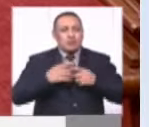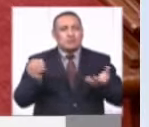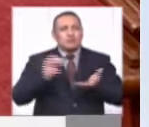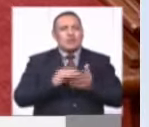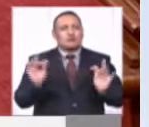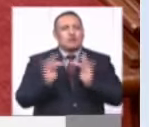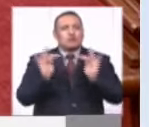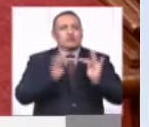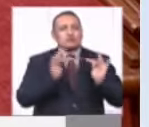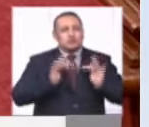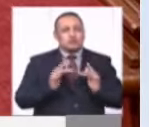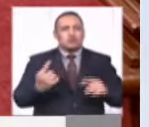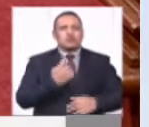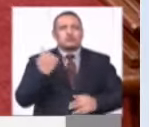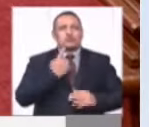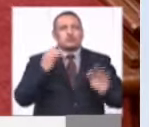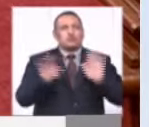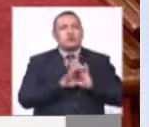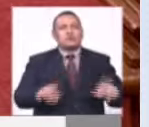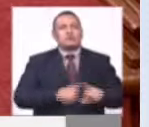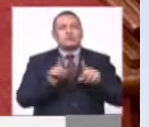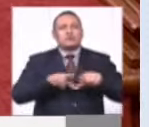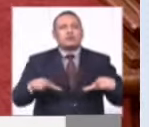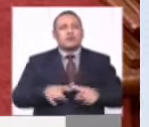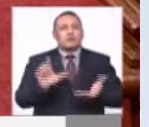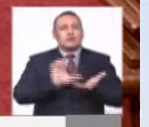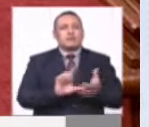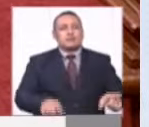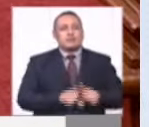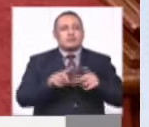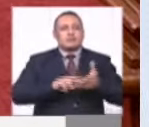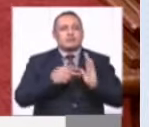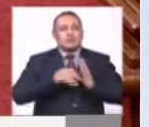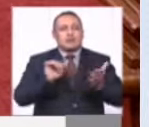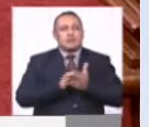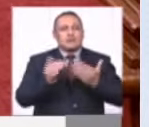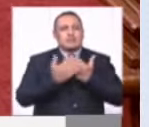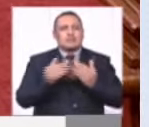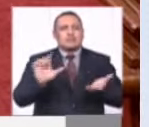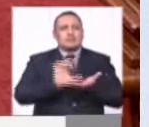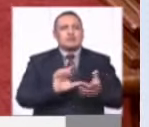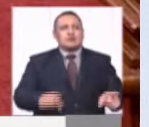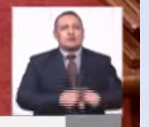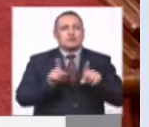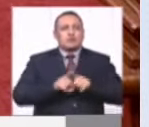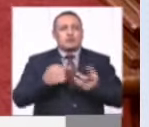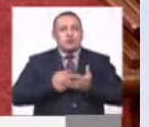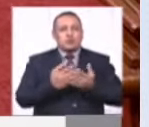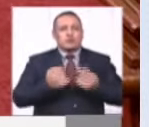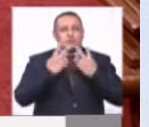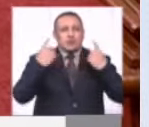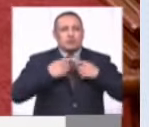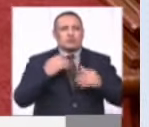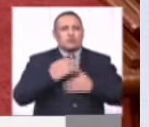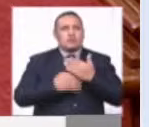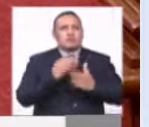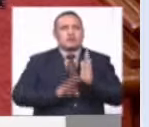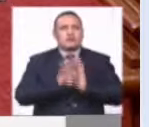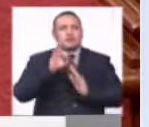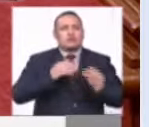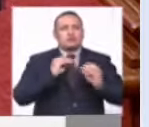mayor conectividad no solo en la ciudad de Lima, sino en lo que se llaman las cercanías de Lima, con el propósito que luego esto vaya